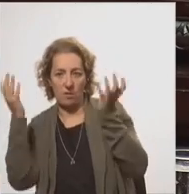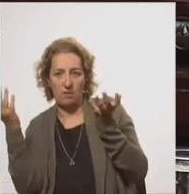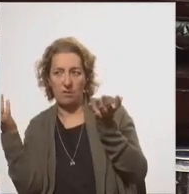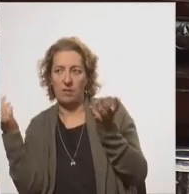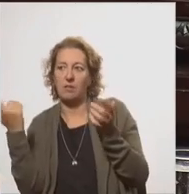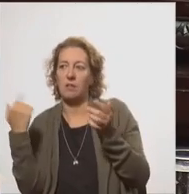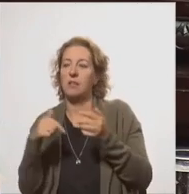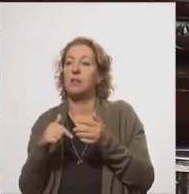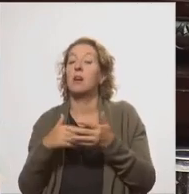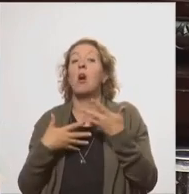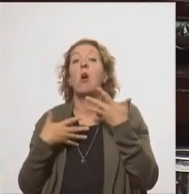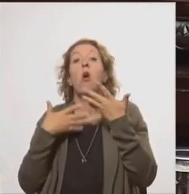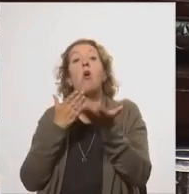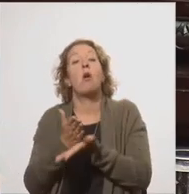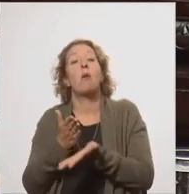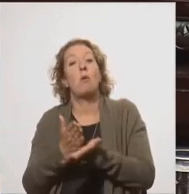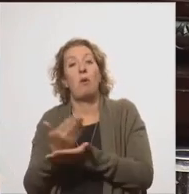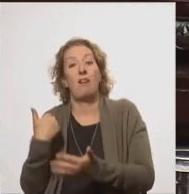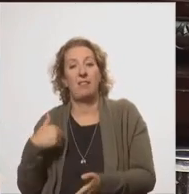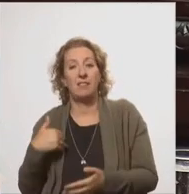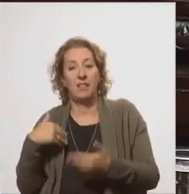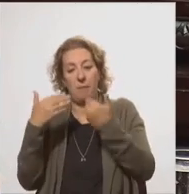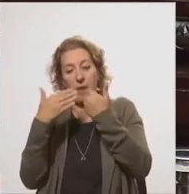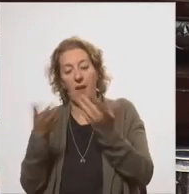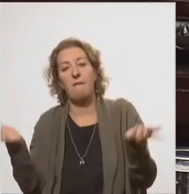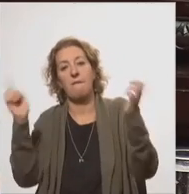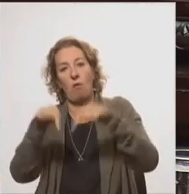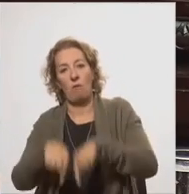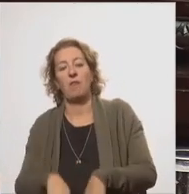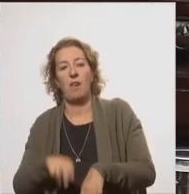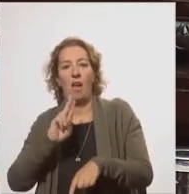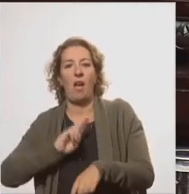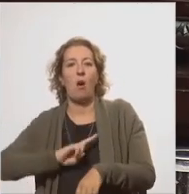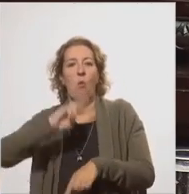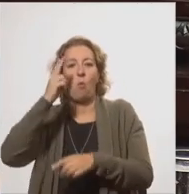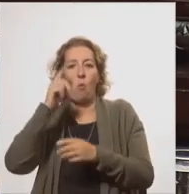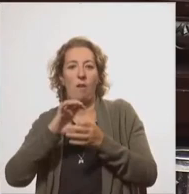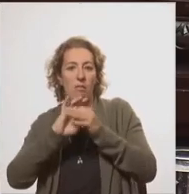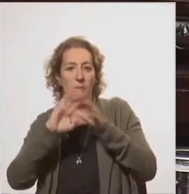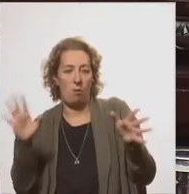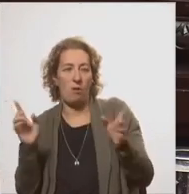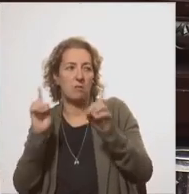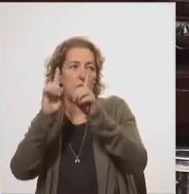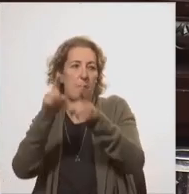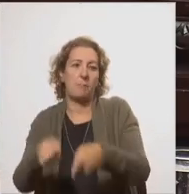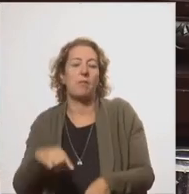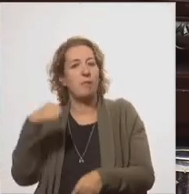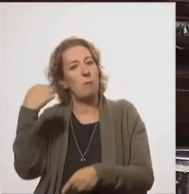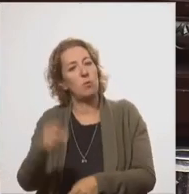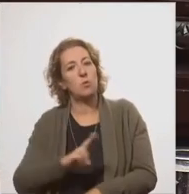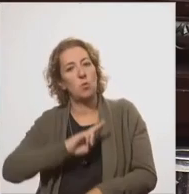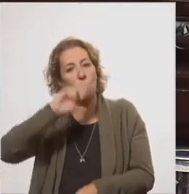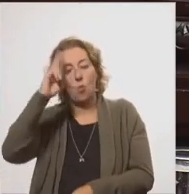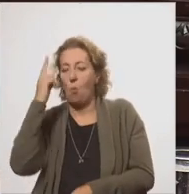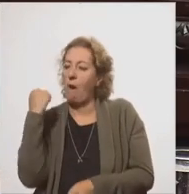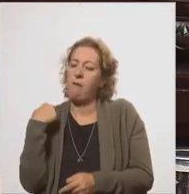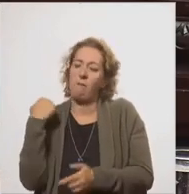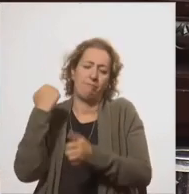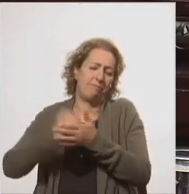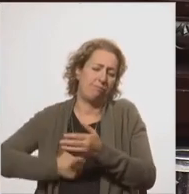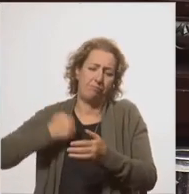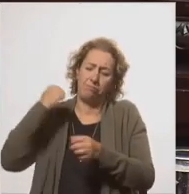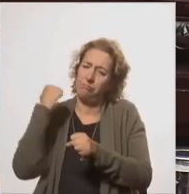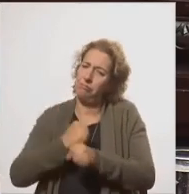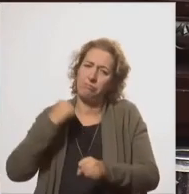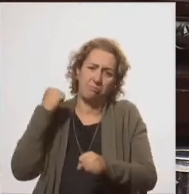colaborando desde Argentina para la reapertura democrática uruguaya y más recientemente en Uruguay, trabajando incansablemente